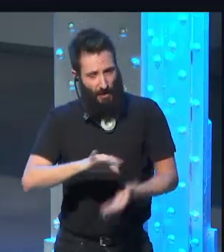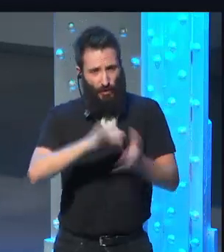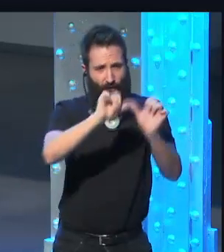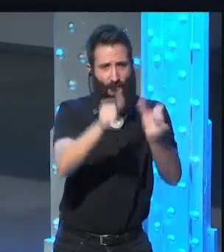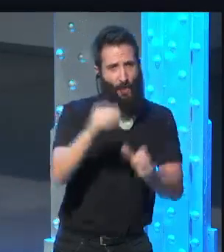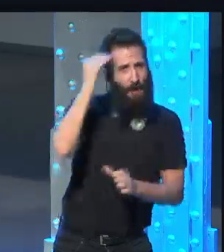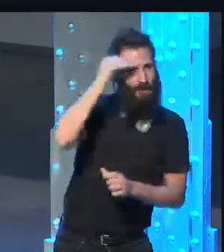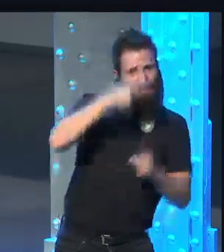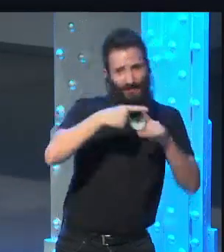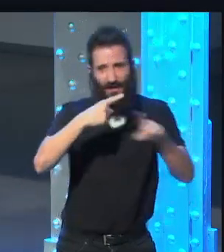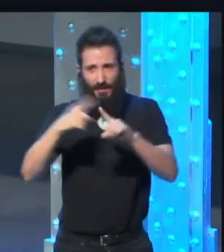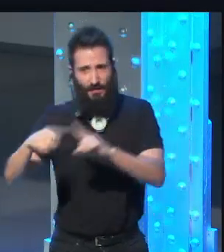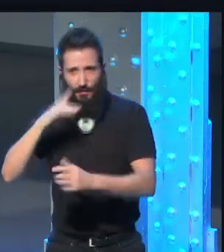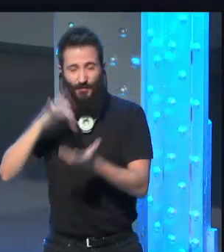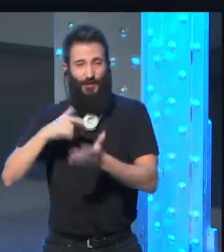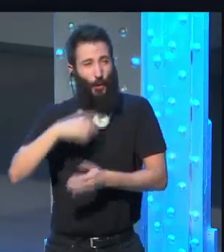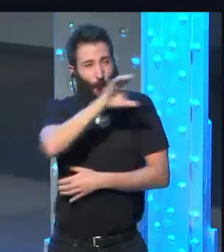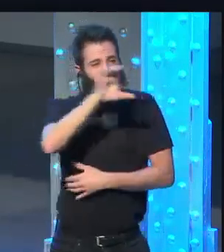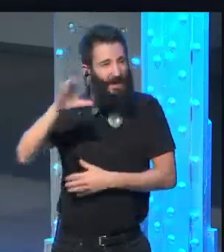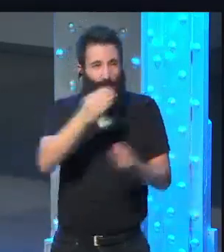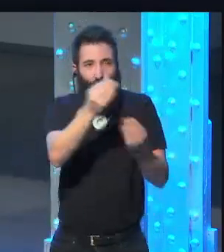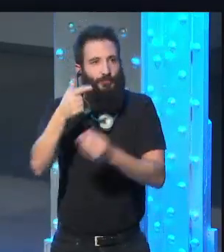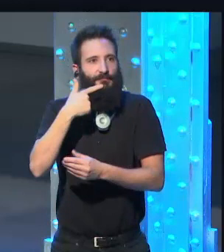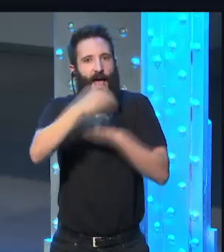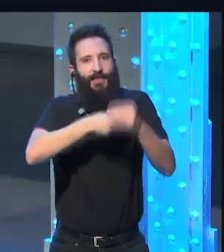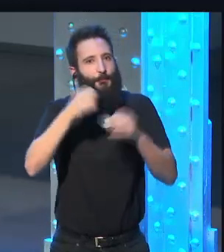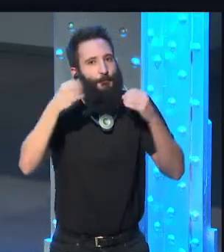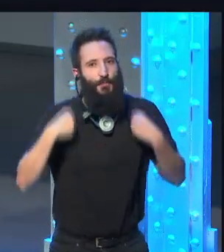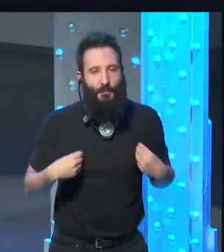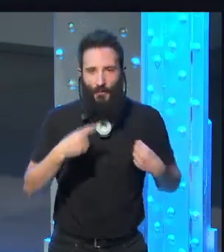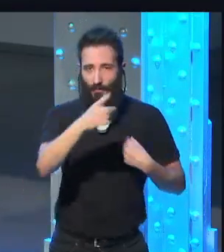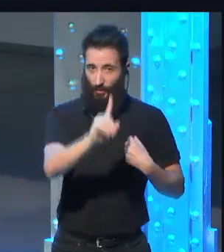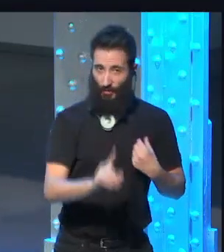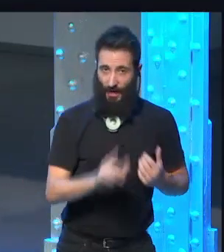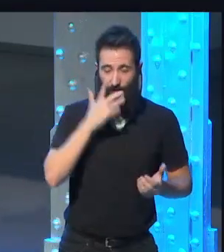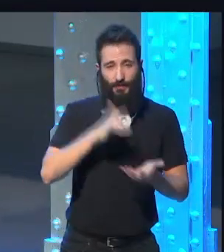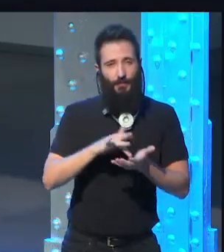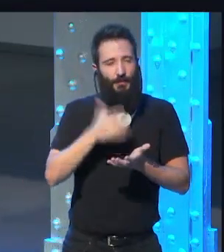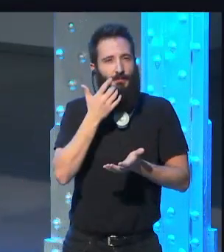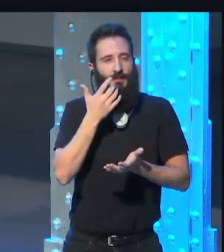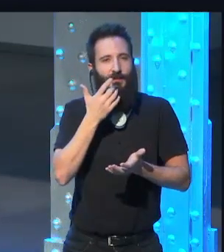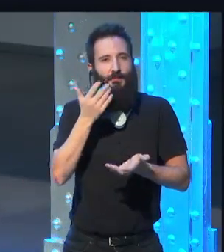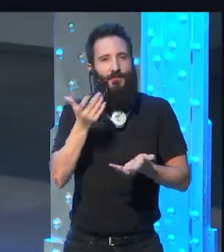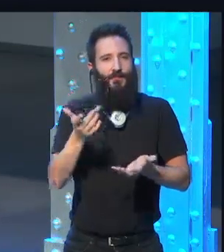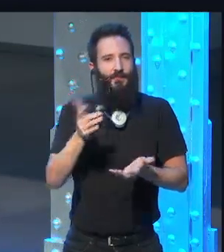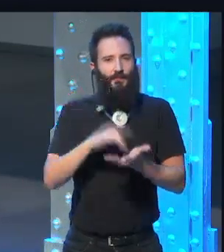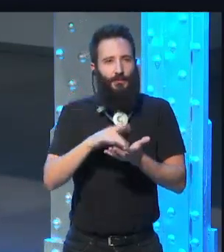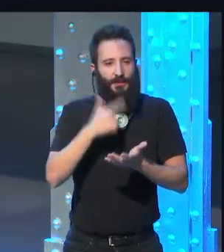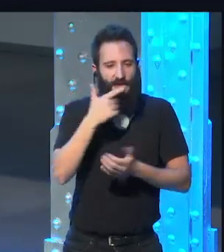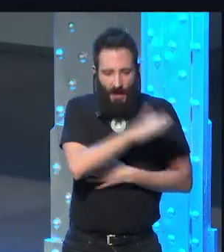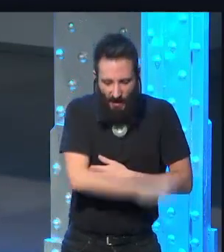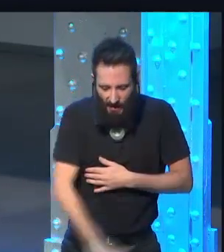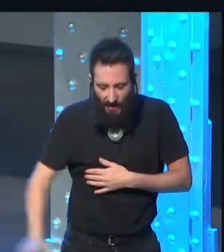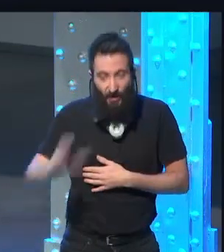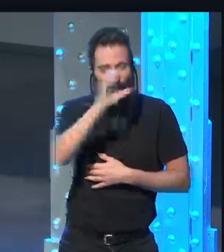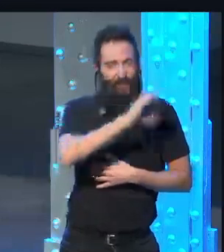diferentes competencias. No conozco muchos países que lo hagan, pero si nos fijamos en cómo exploran los niños